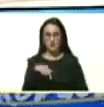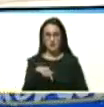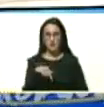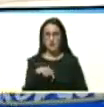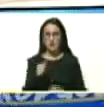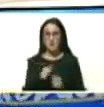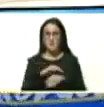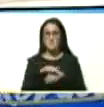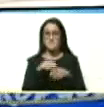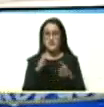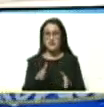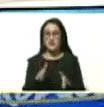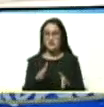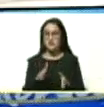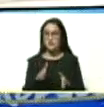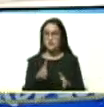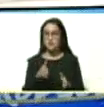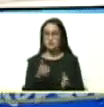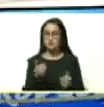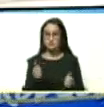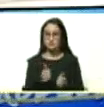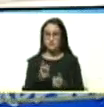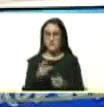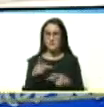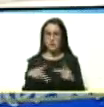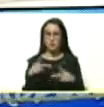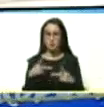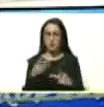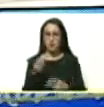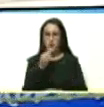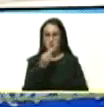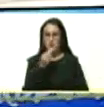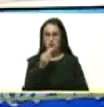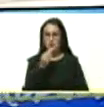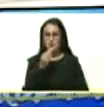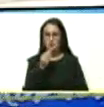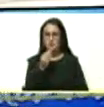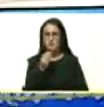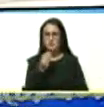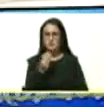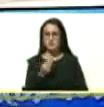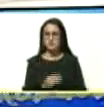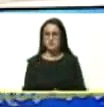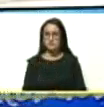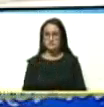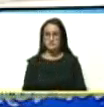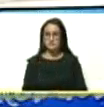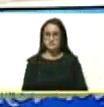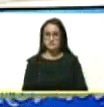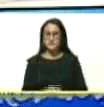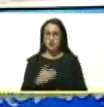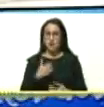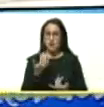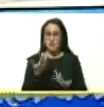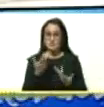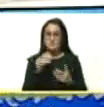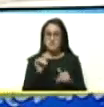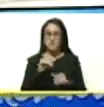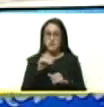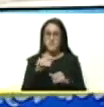los ministros que tienen que ver con la producción de alimentos. Y quisiera precisamente que el ministro Castro